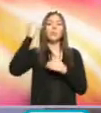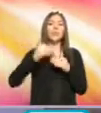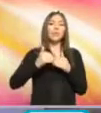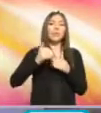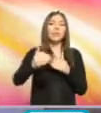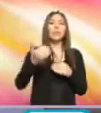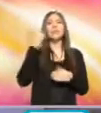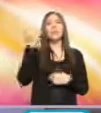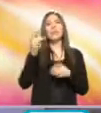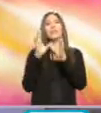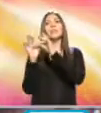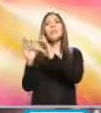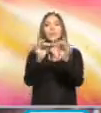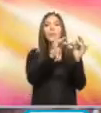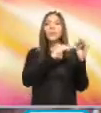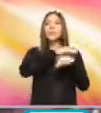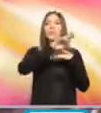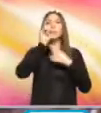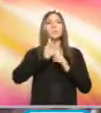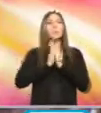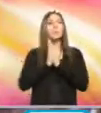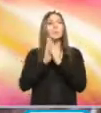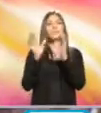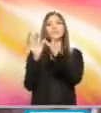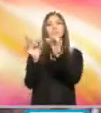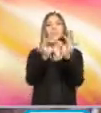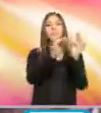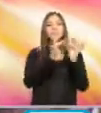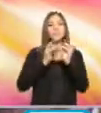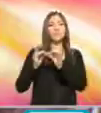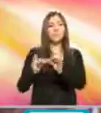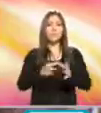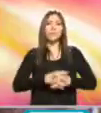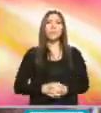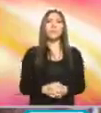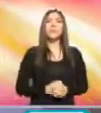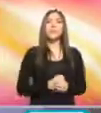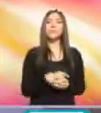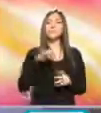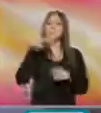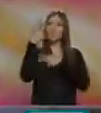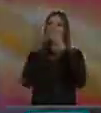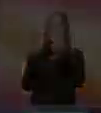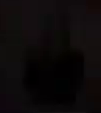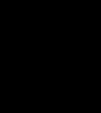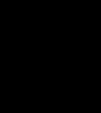Y pues cuéntenle a todas las mujeres, todas las mujeres. Eso haremos, Claudia. Muchas gracias. Muchas Claudia, gracias. muchísimas gracias.